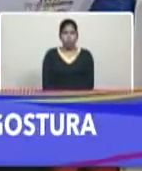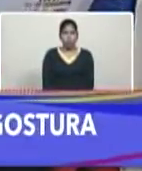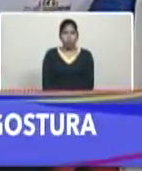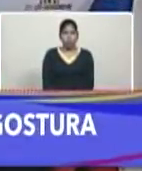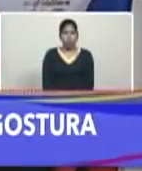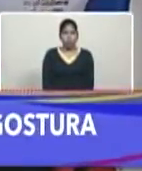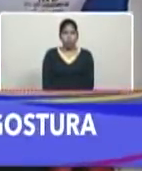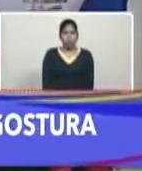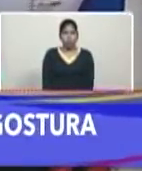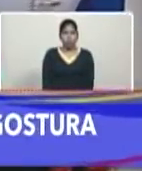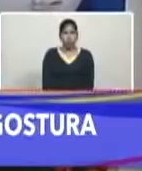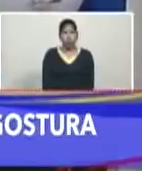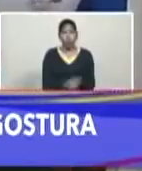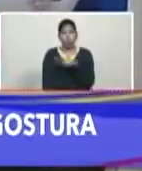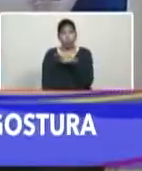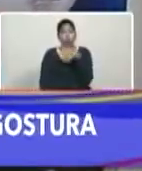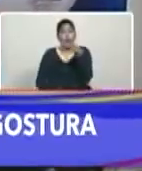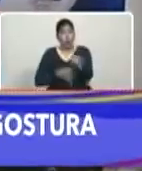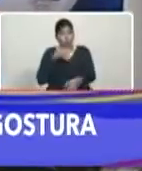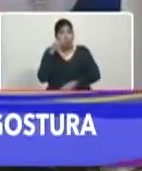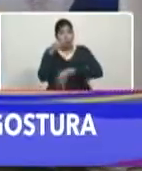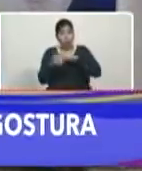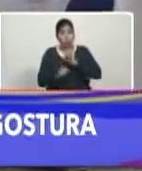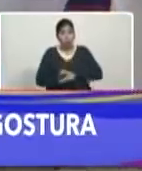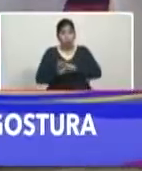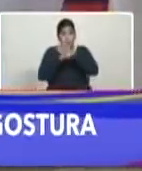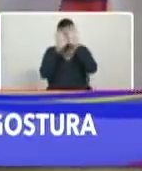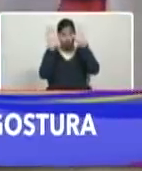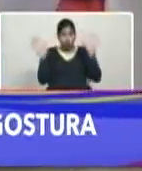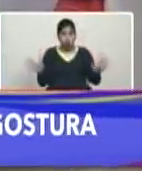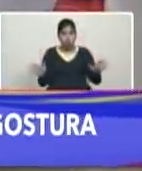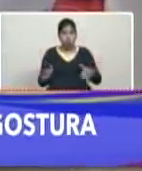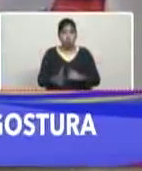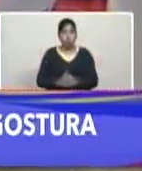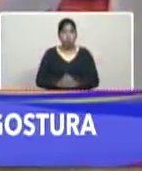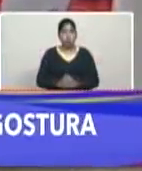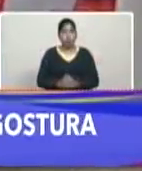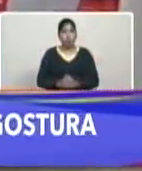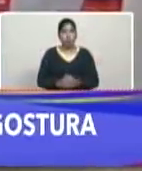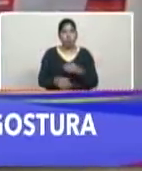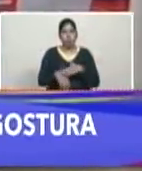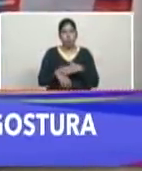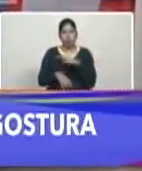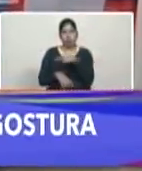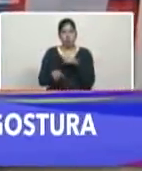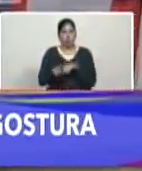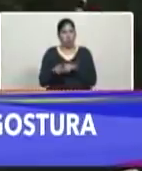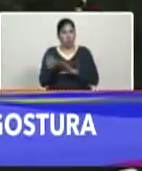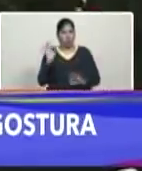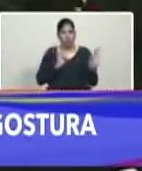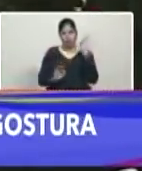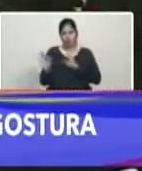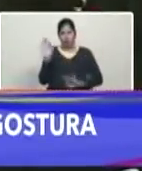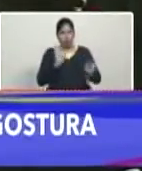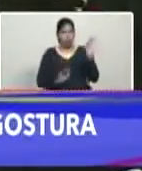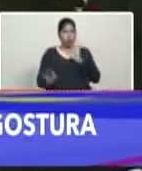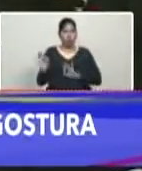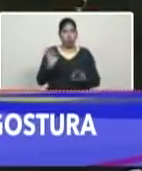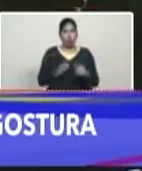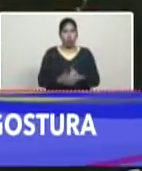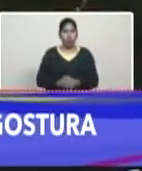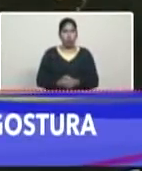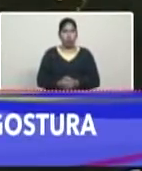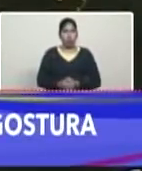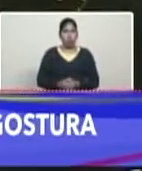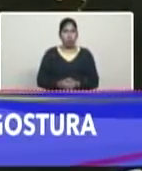Y esto hay que explicarlo bien. Porque ellos han hecho un show